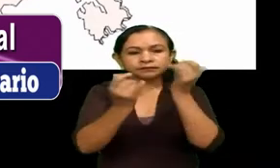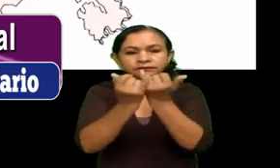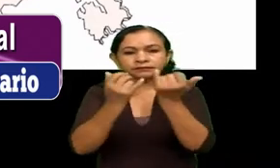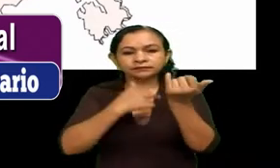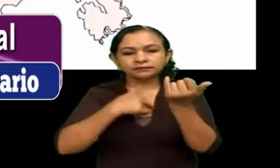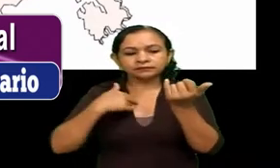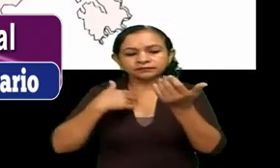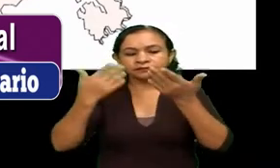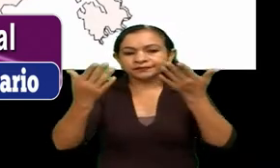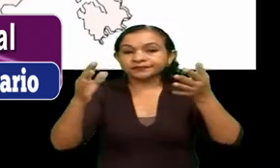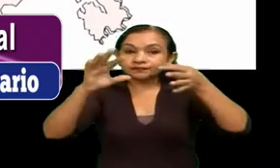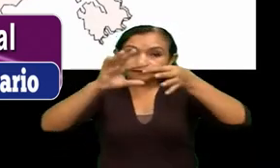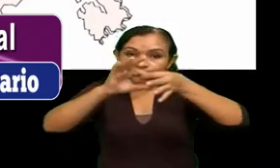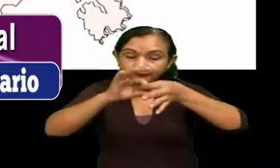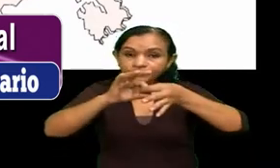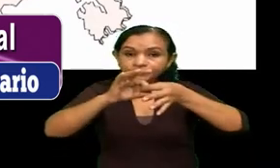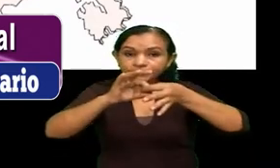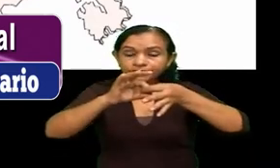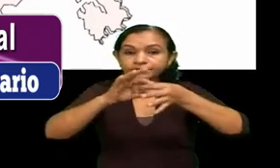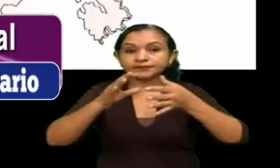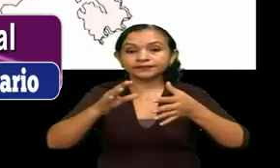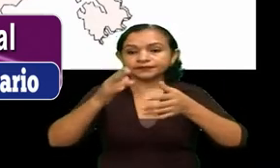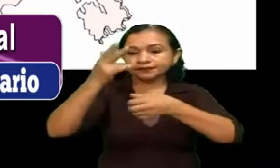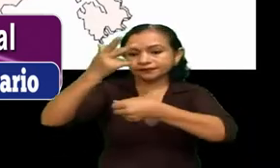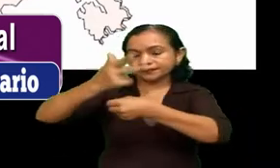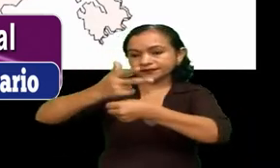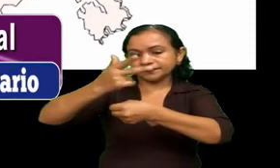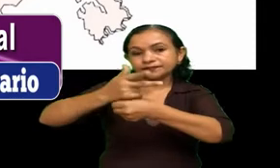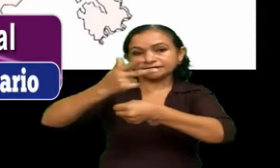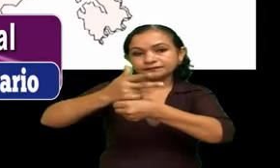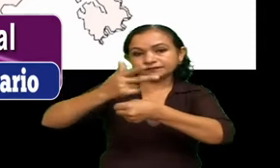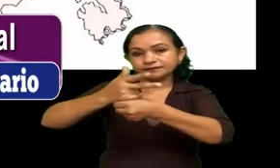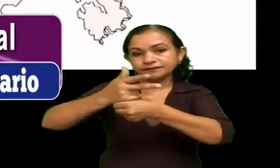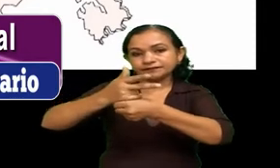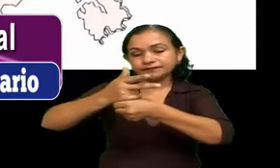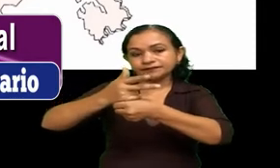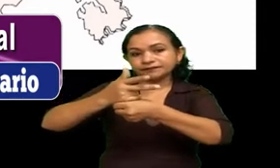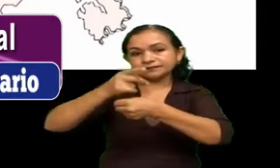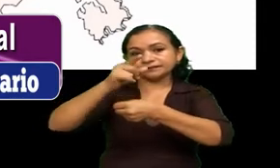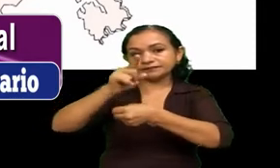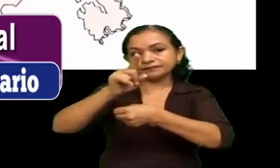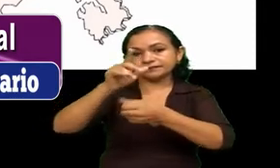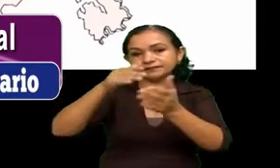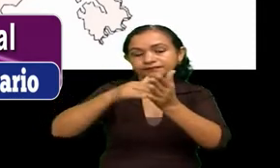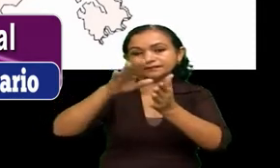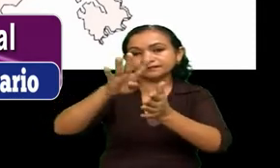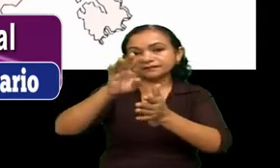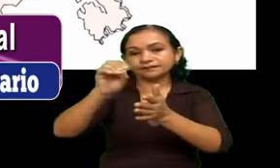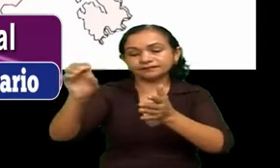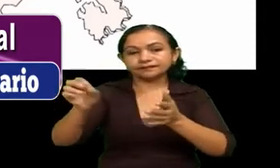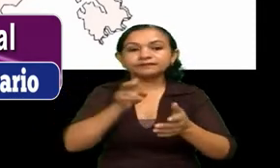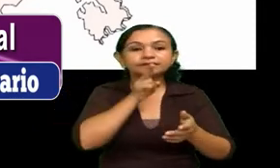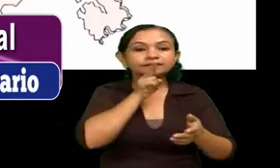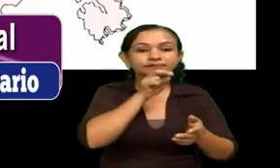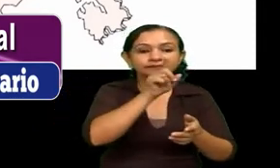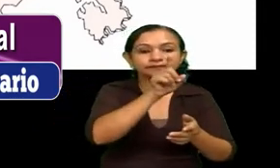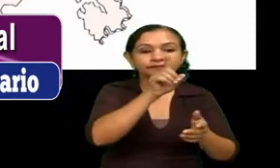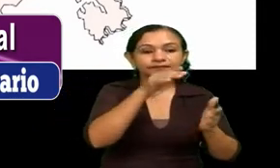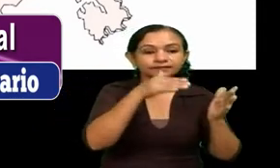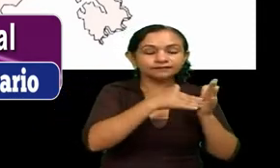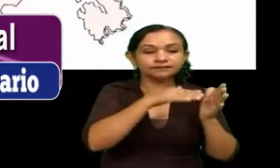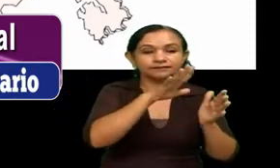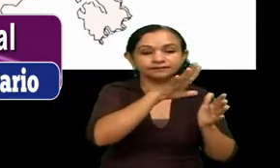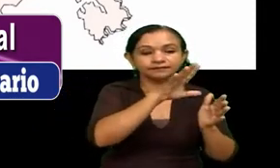ese momento. Entonces, en Guatemala, arriba de 1.400. En Honduras,